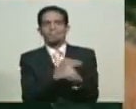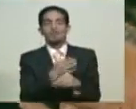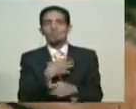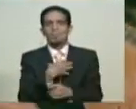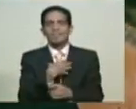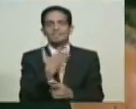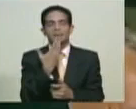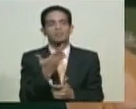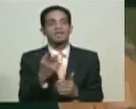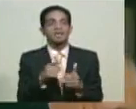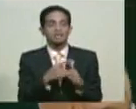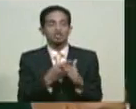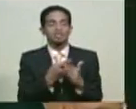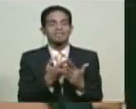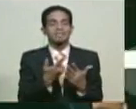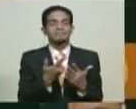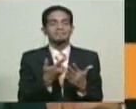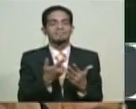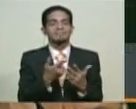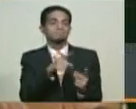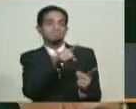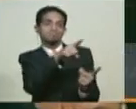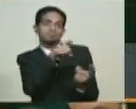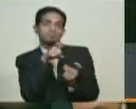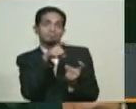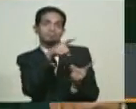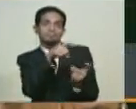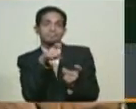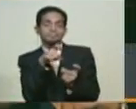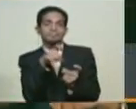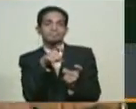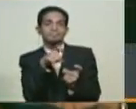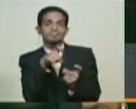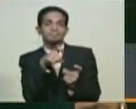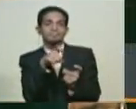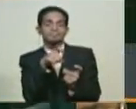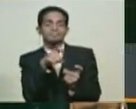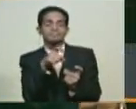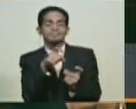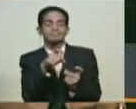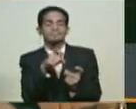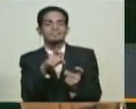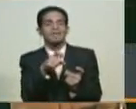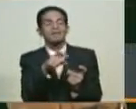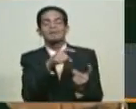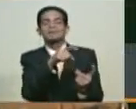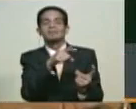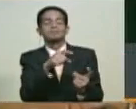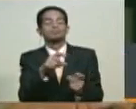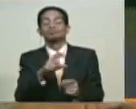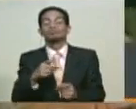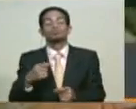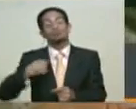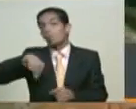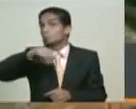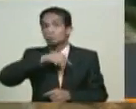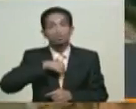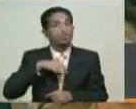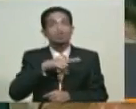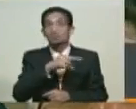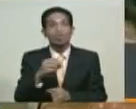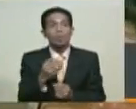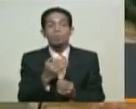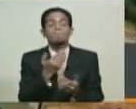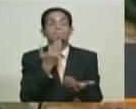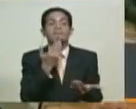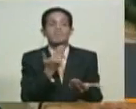sean positivas, presidente. No estamos planteando ni hemos planteado en ningún momento